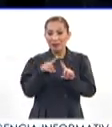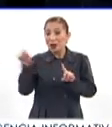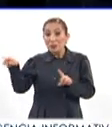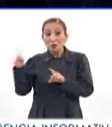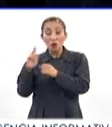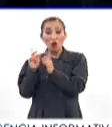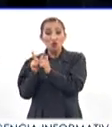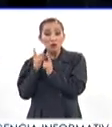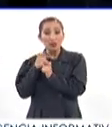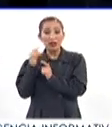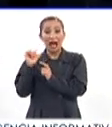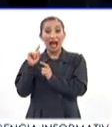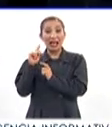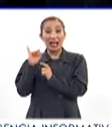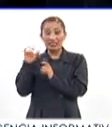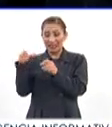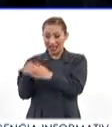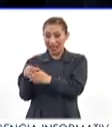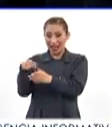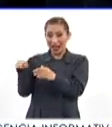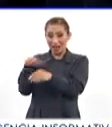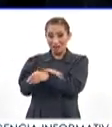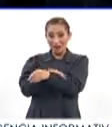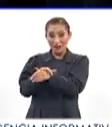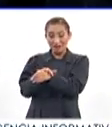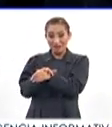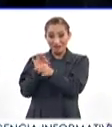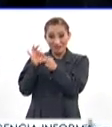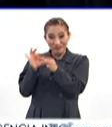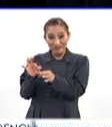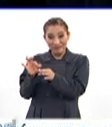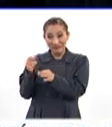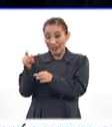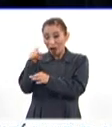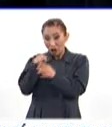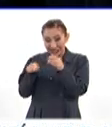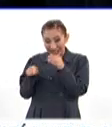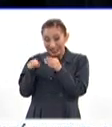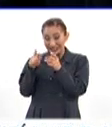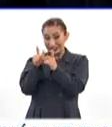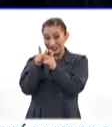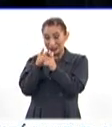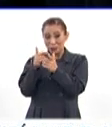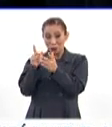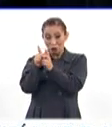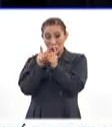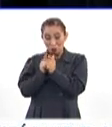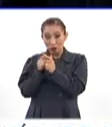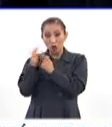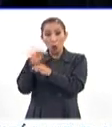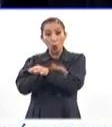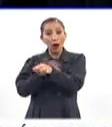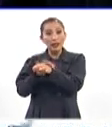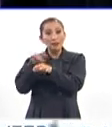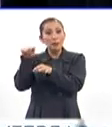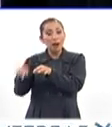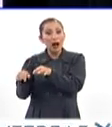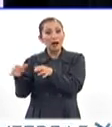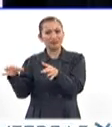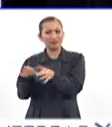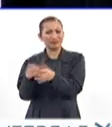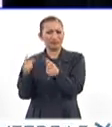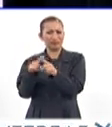una boleta de alcaldía y definitivamente no fueron ninguno de los tres partidos en coalición para esa